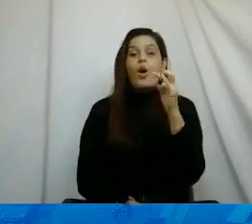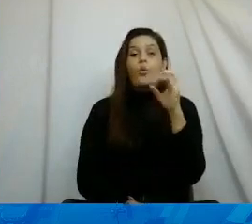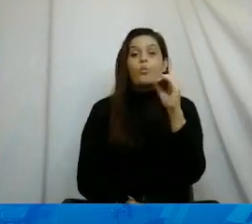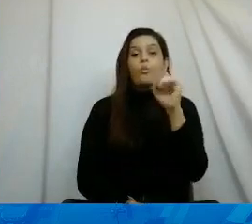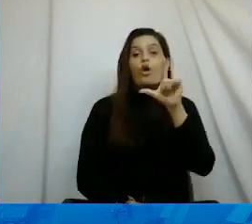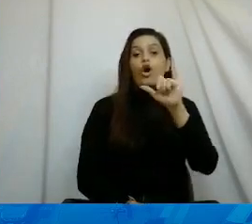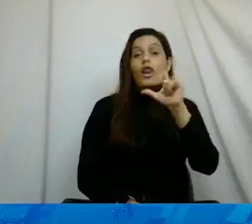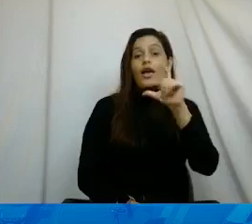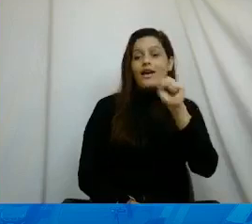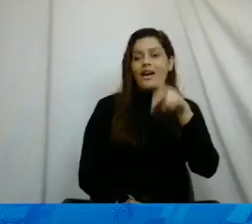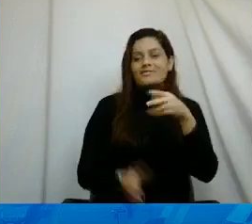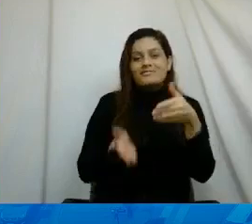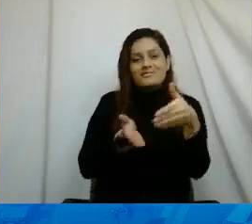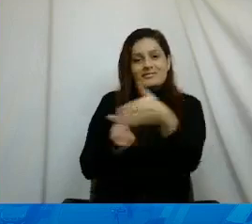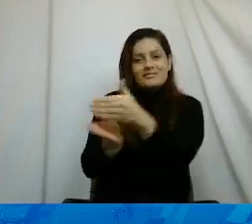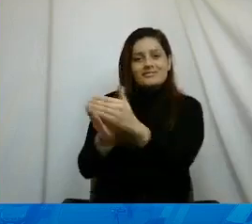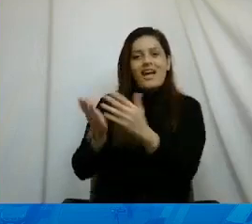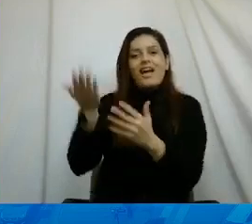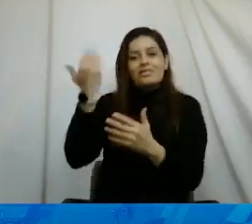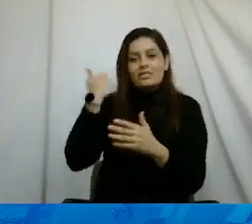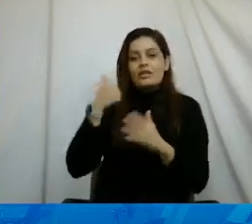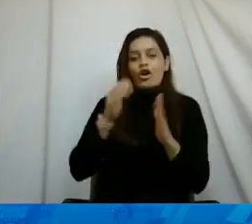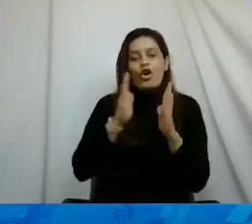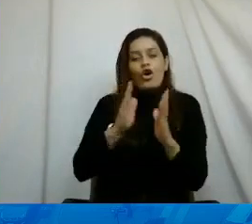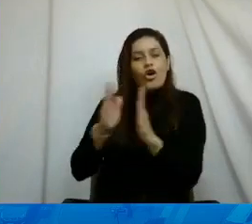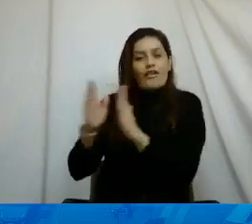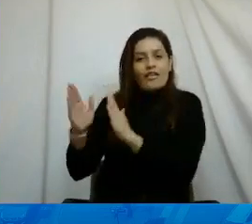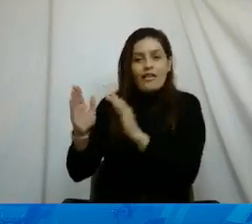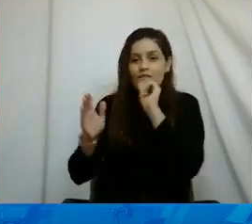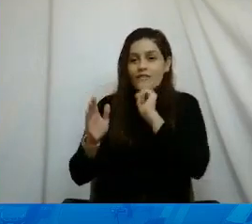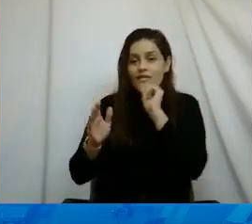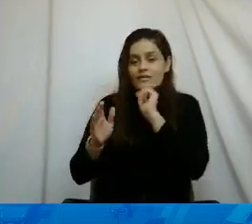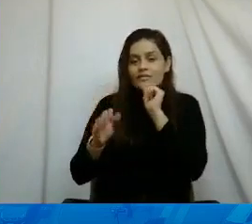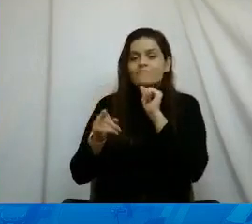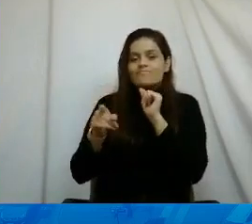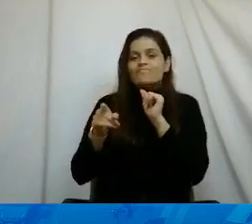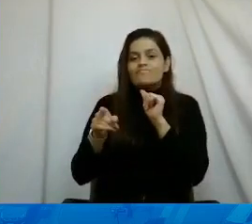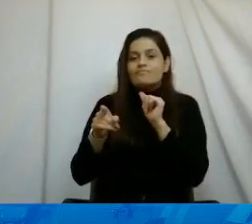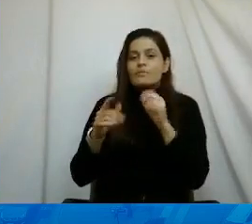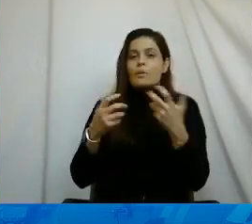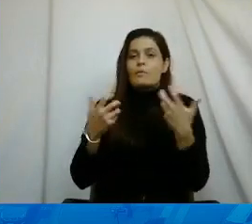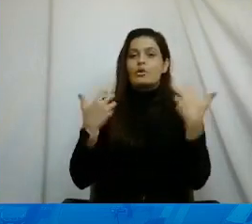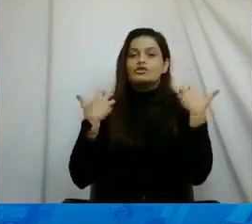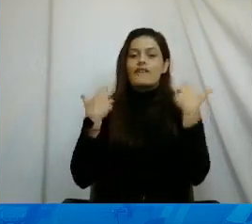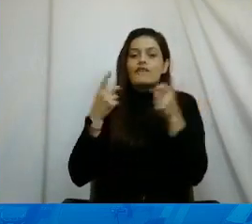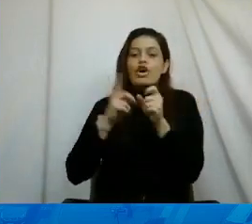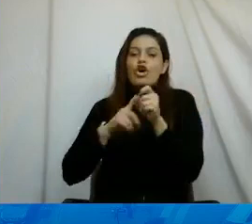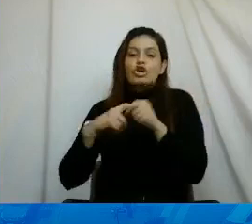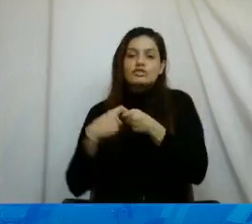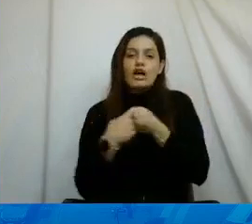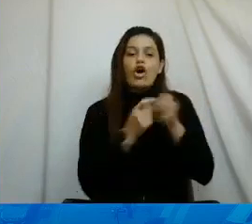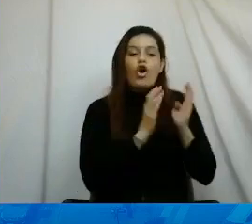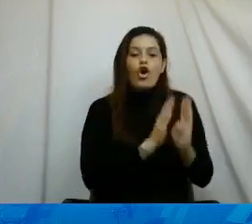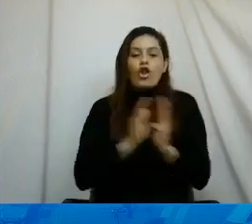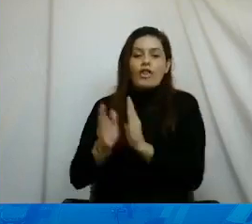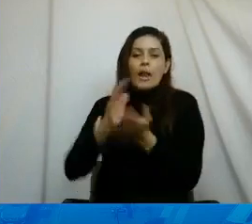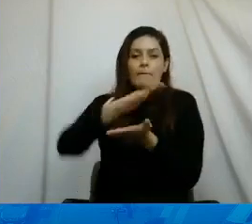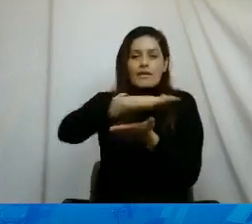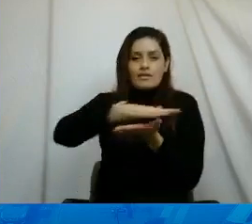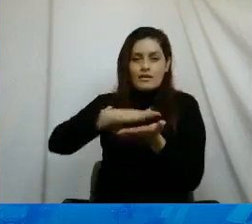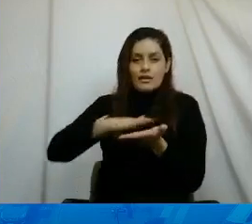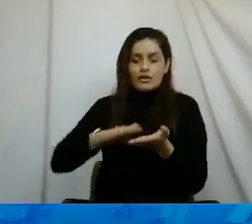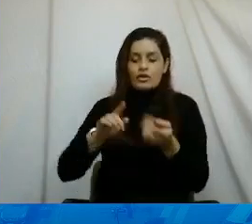tal vez que tienen que ver con el ordenamiento territorial en la Comisión de Consejo de Ordenamiento Territorial, el equipo de SECPLA, de